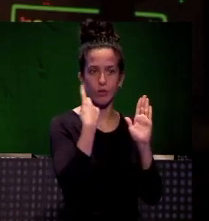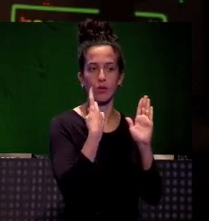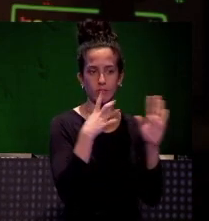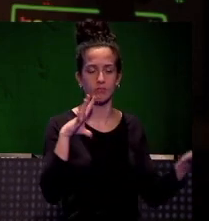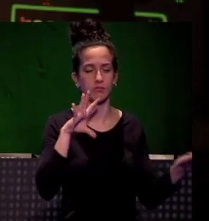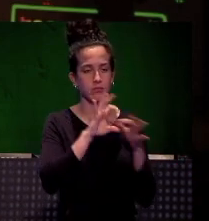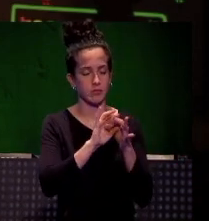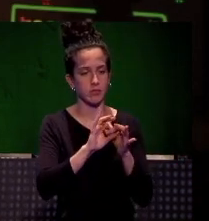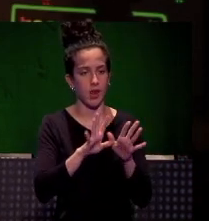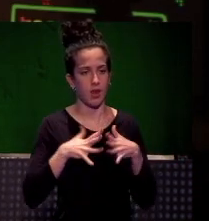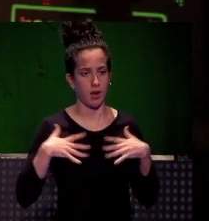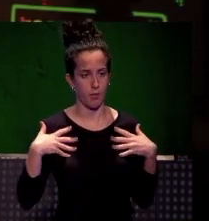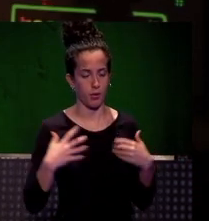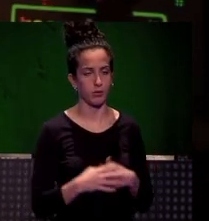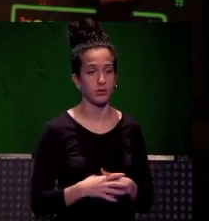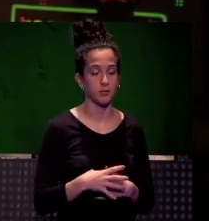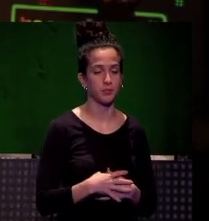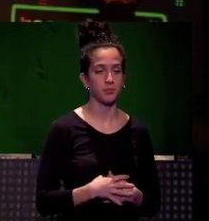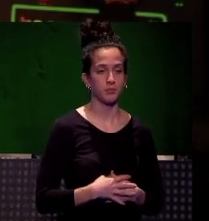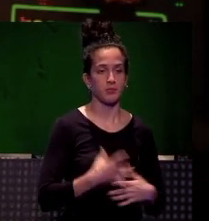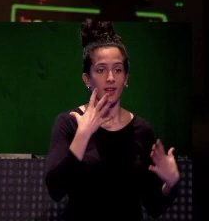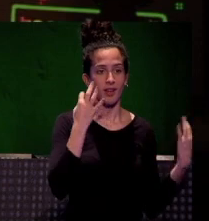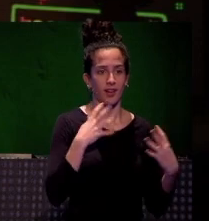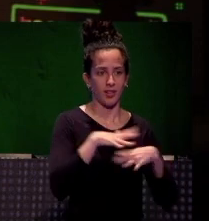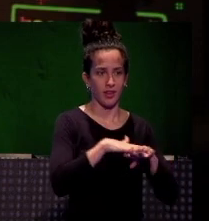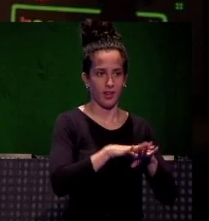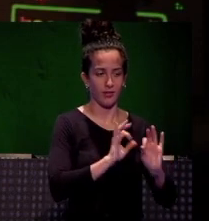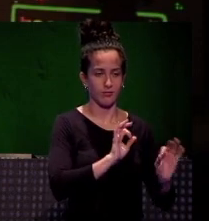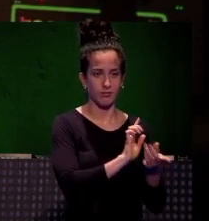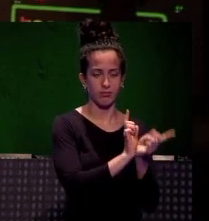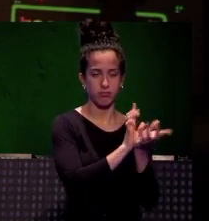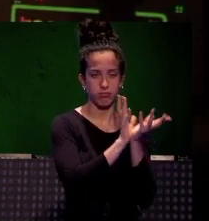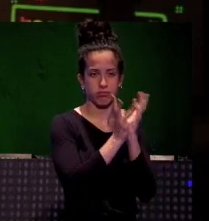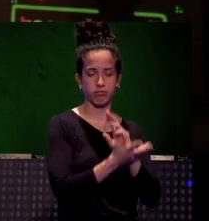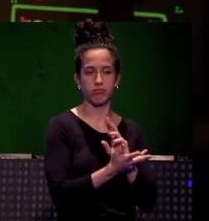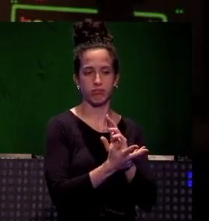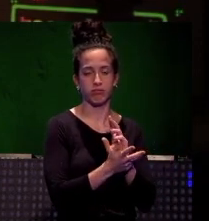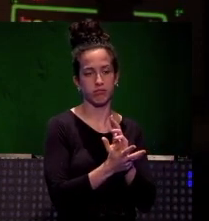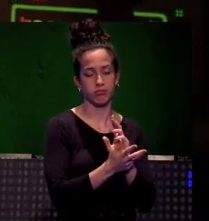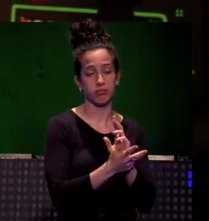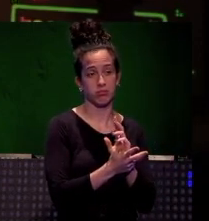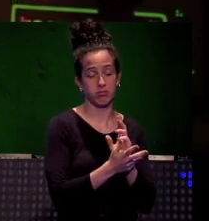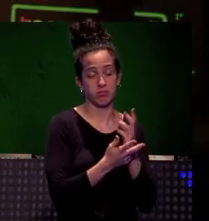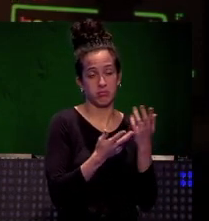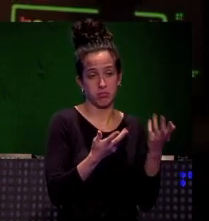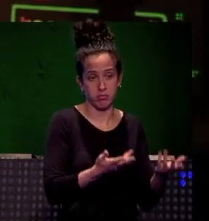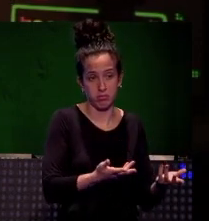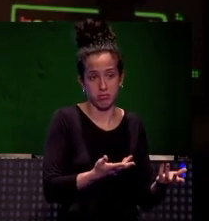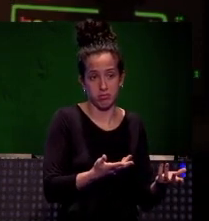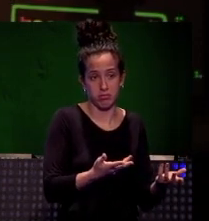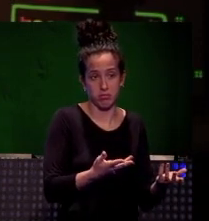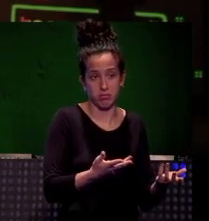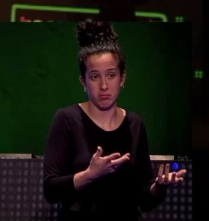que cambian hoy que también con él y qué y qué y que pueden cambiar con con los a través de los